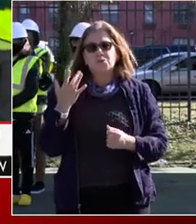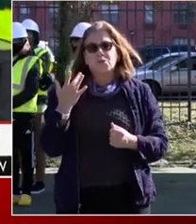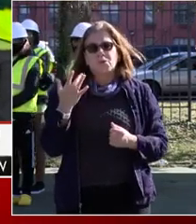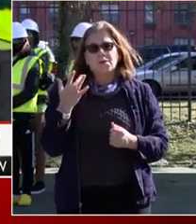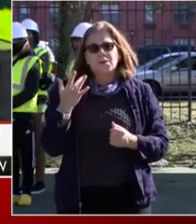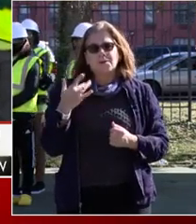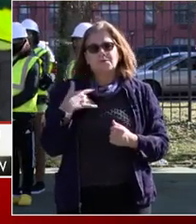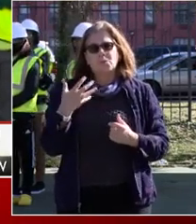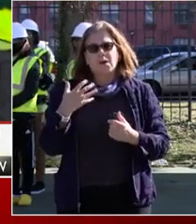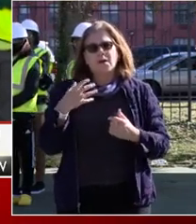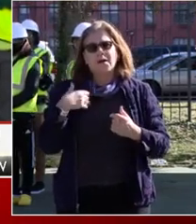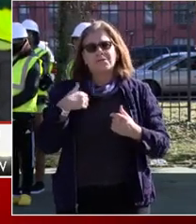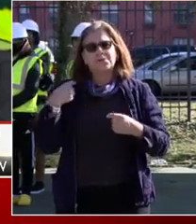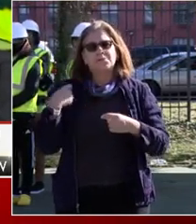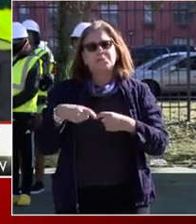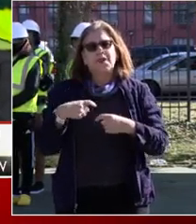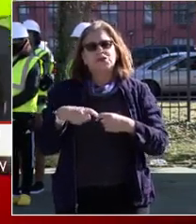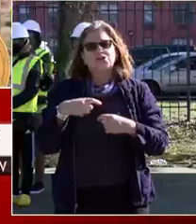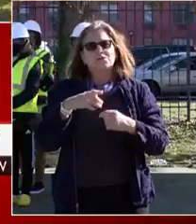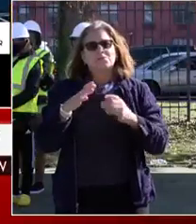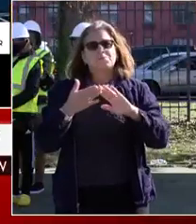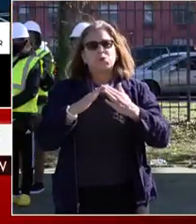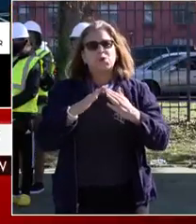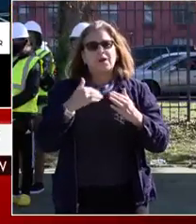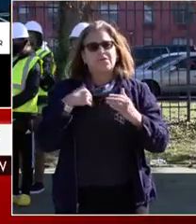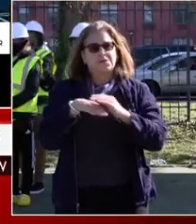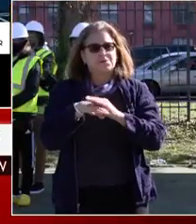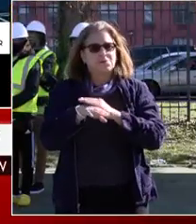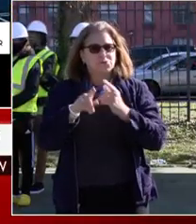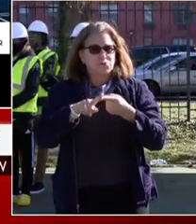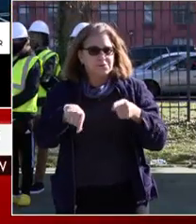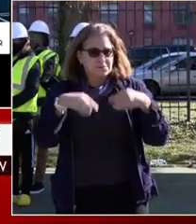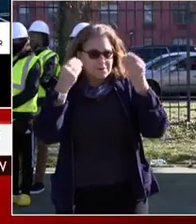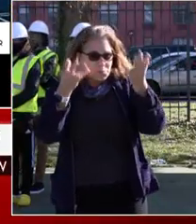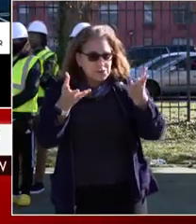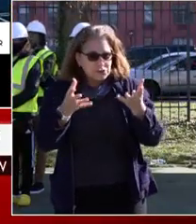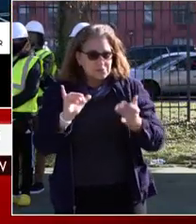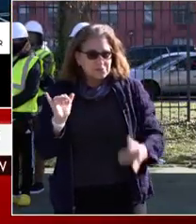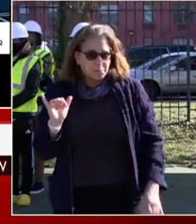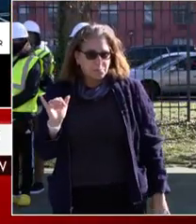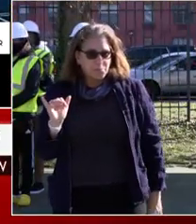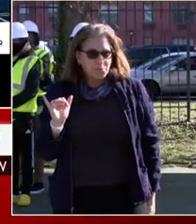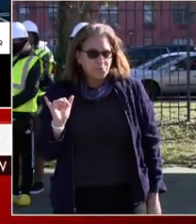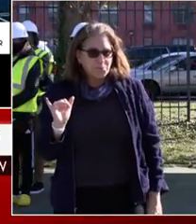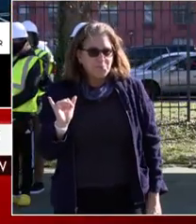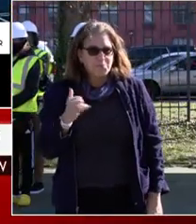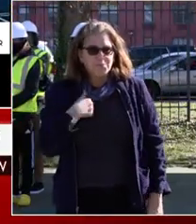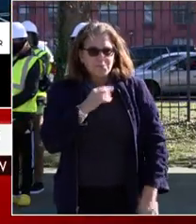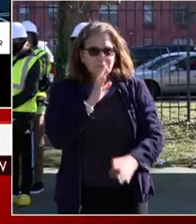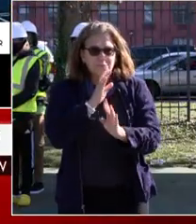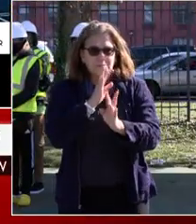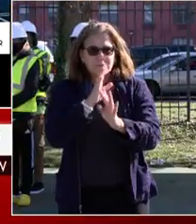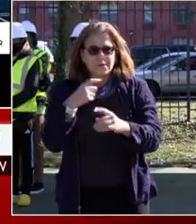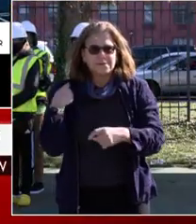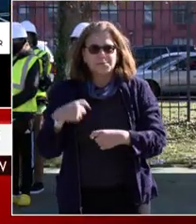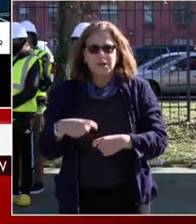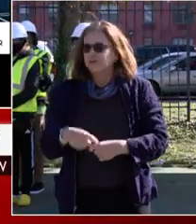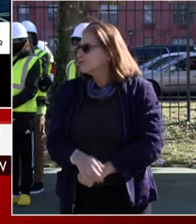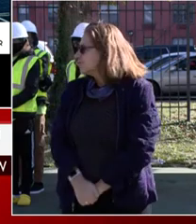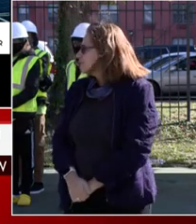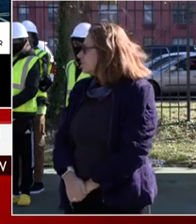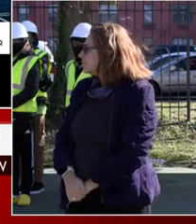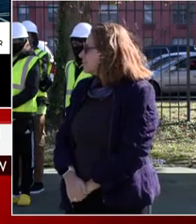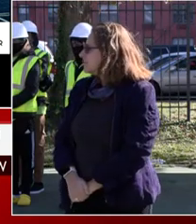Spanish community as well. And lo puedo decir,